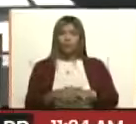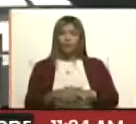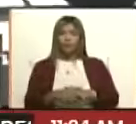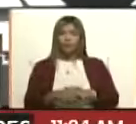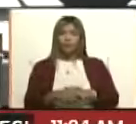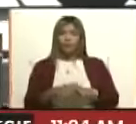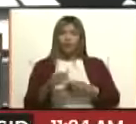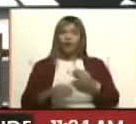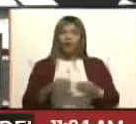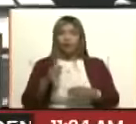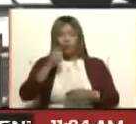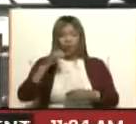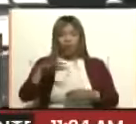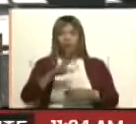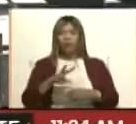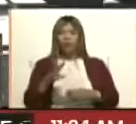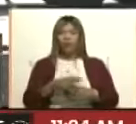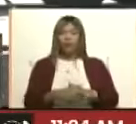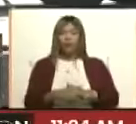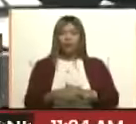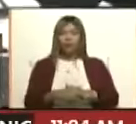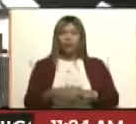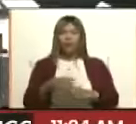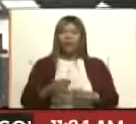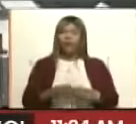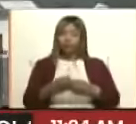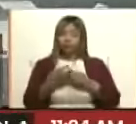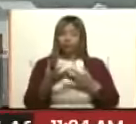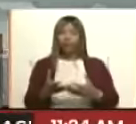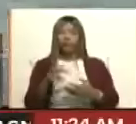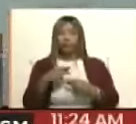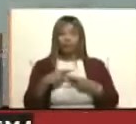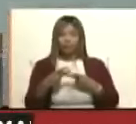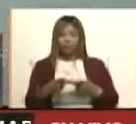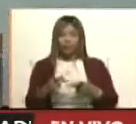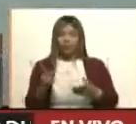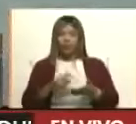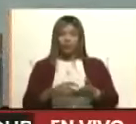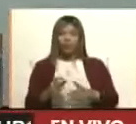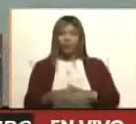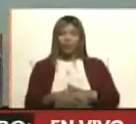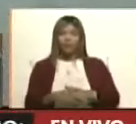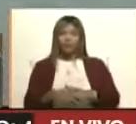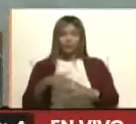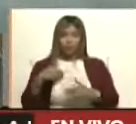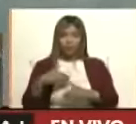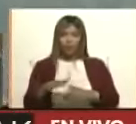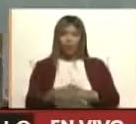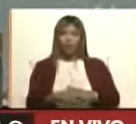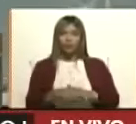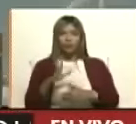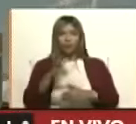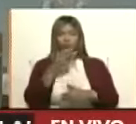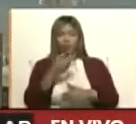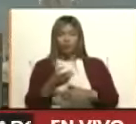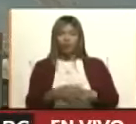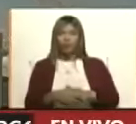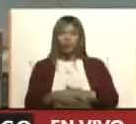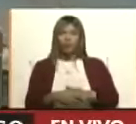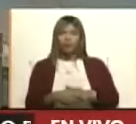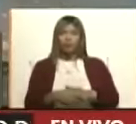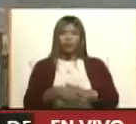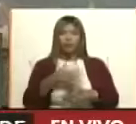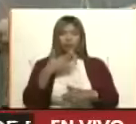que se le hace al pueblo de Venezuela para que exprese su voluntad absoluta el próximo 3 de diciembre.